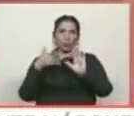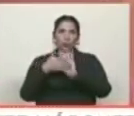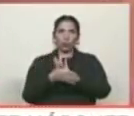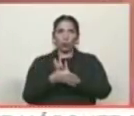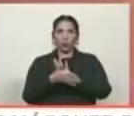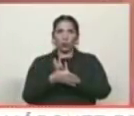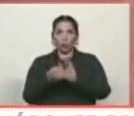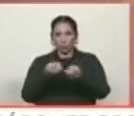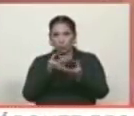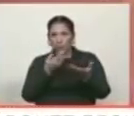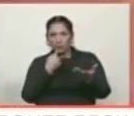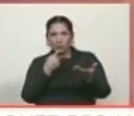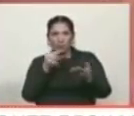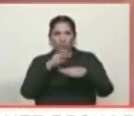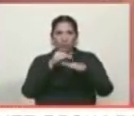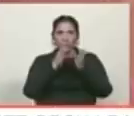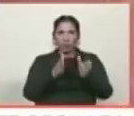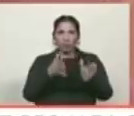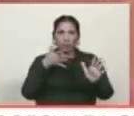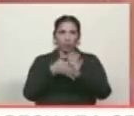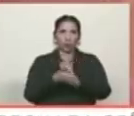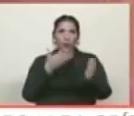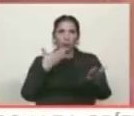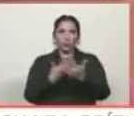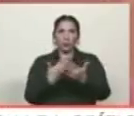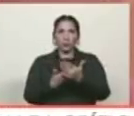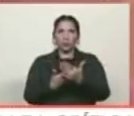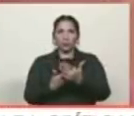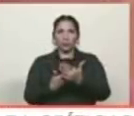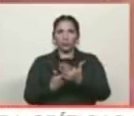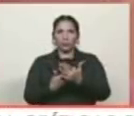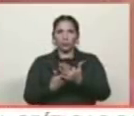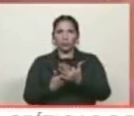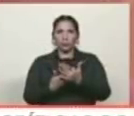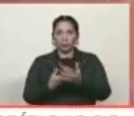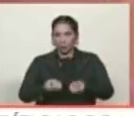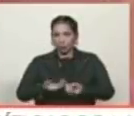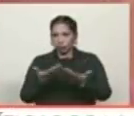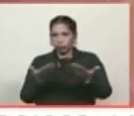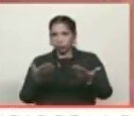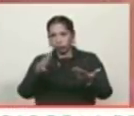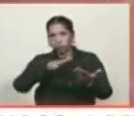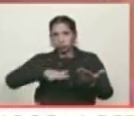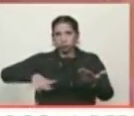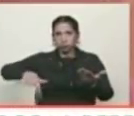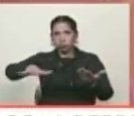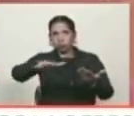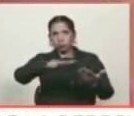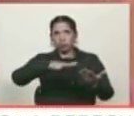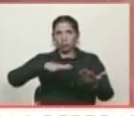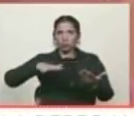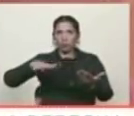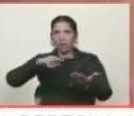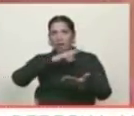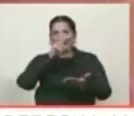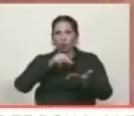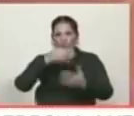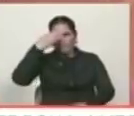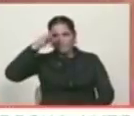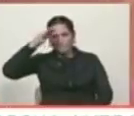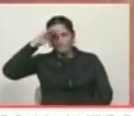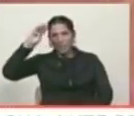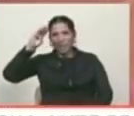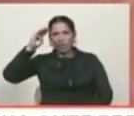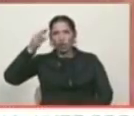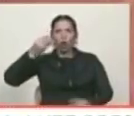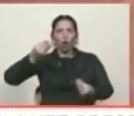de lo que usted decía, ministro, sobre la propuesta de México de ofrecer su territorio nacional como sede de unas posibles mesas de diálogo